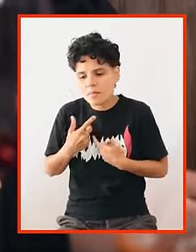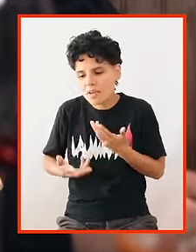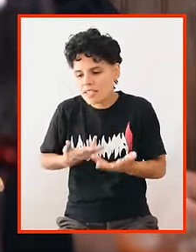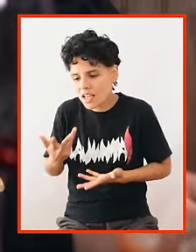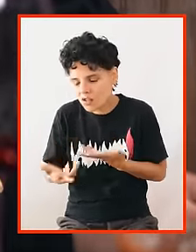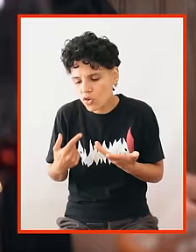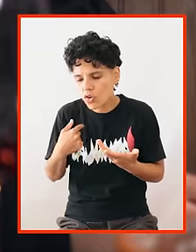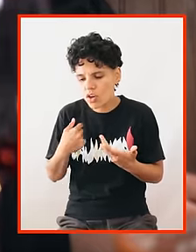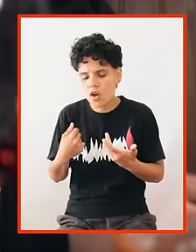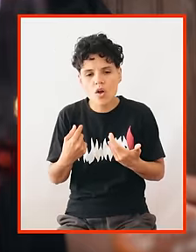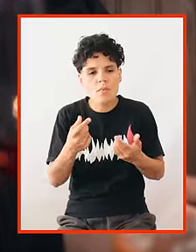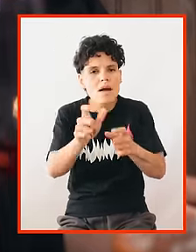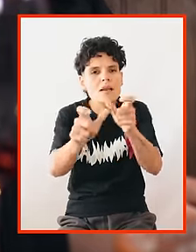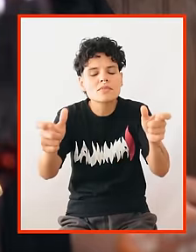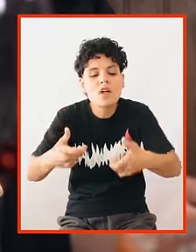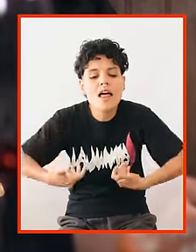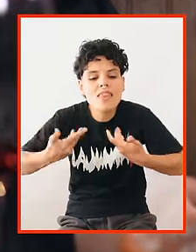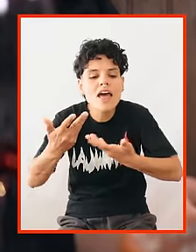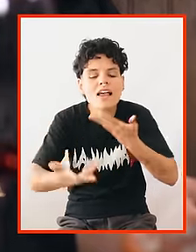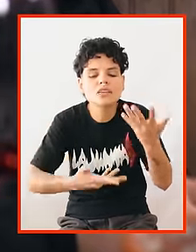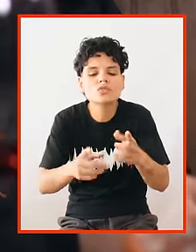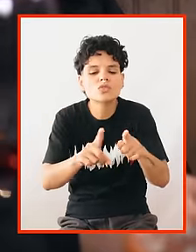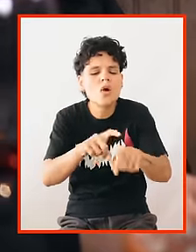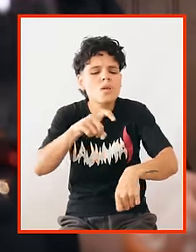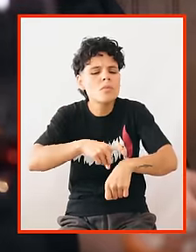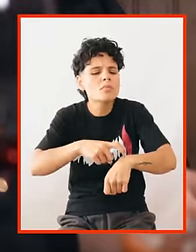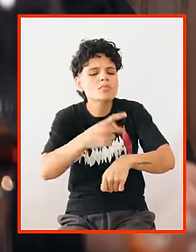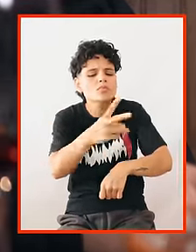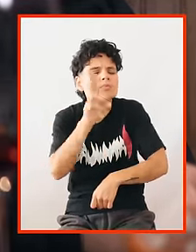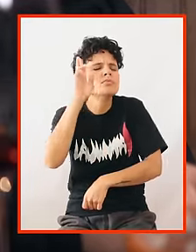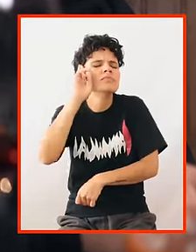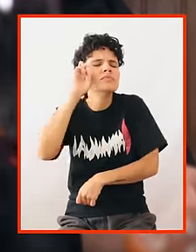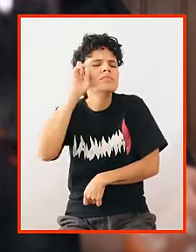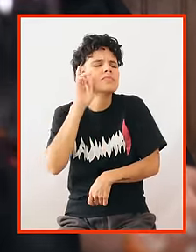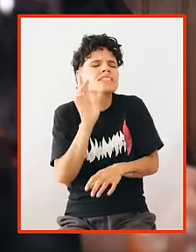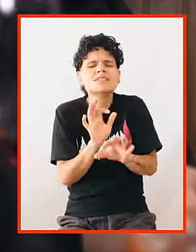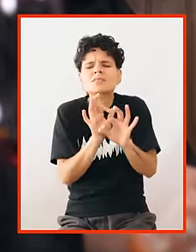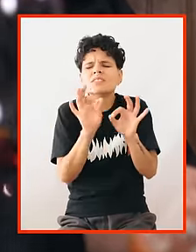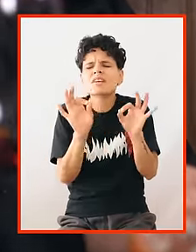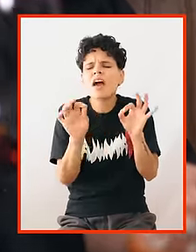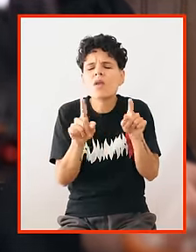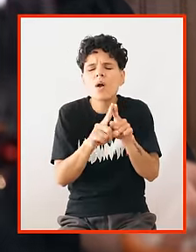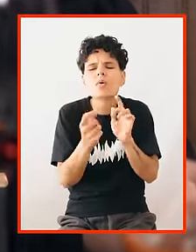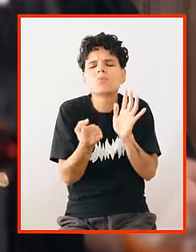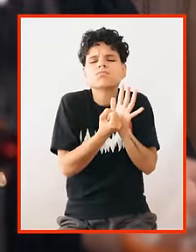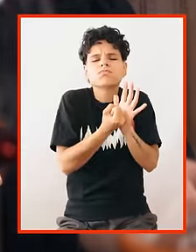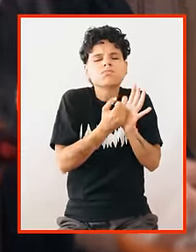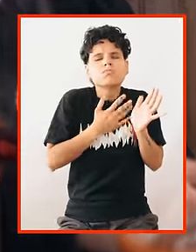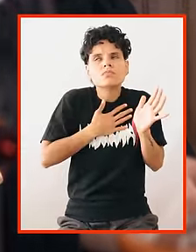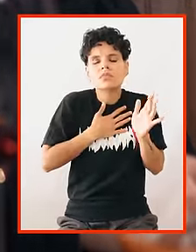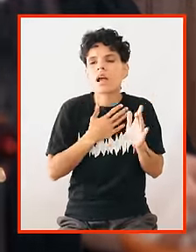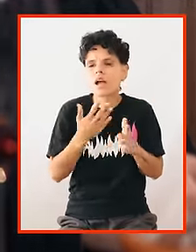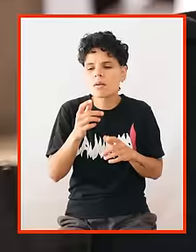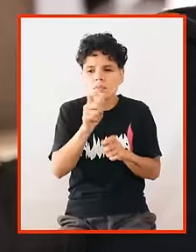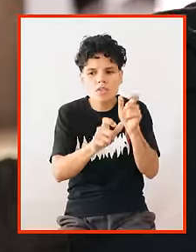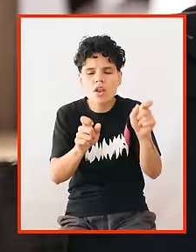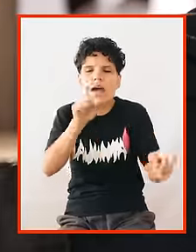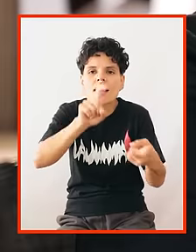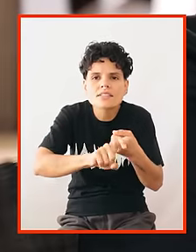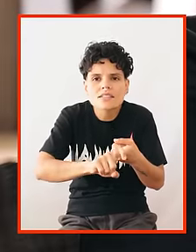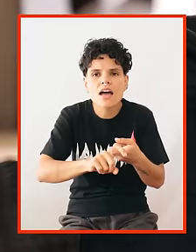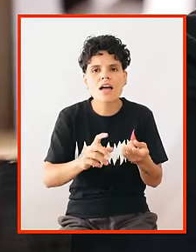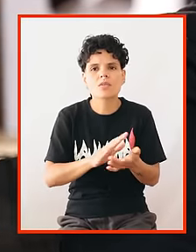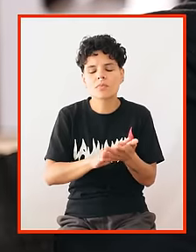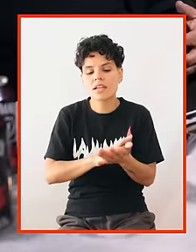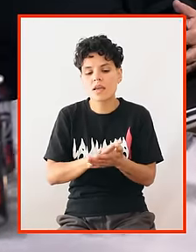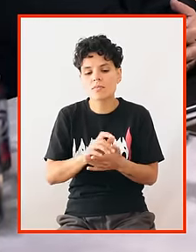interpretar canciones o al darle canciones a la gente. Que le estáis dando momentos que a veces son únicos para ellos, que hay gente que se ha casado con nuestras canciones, que tienen